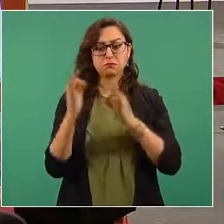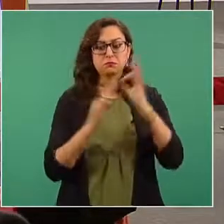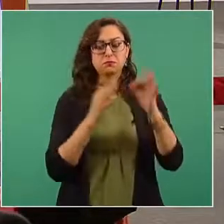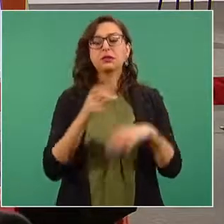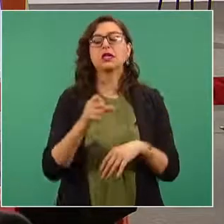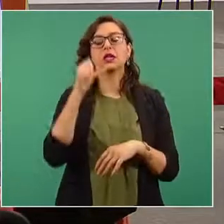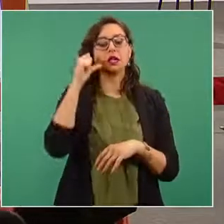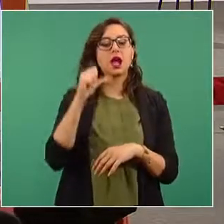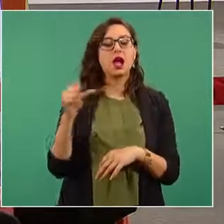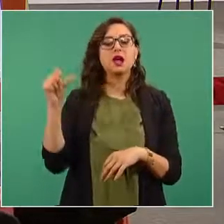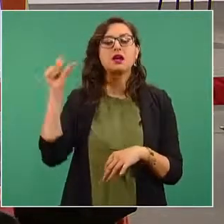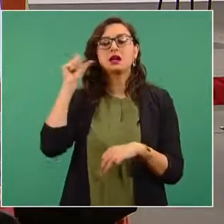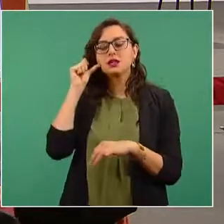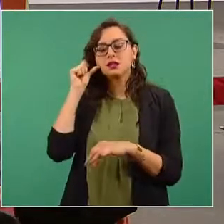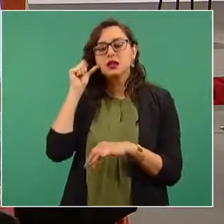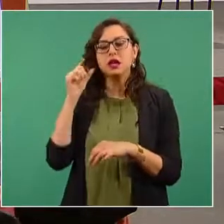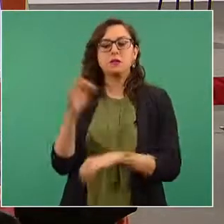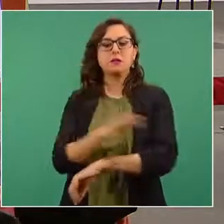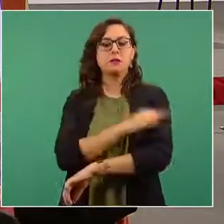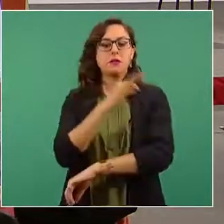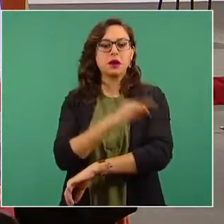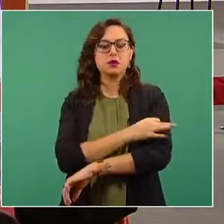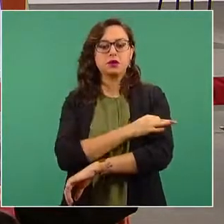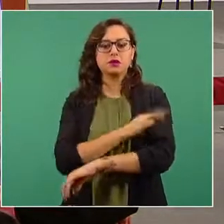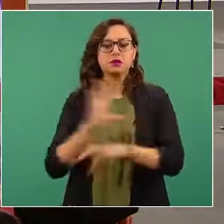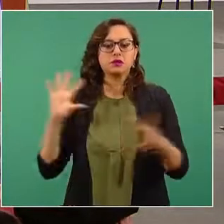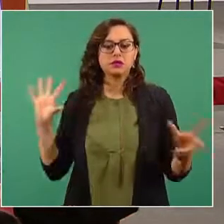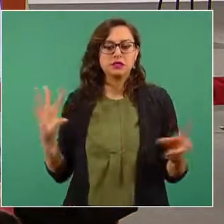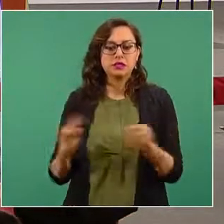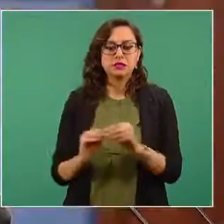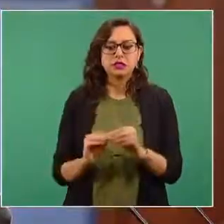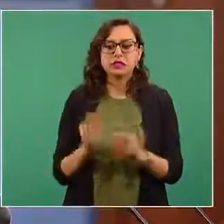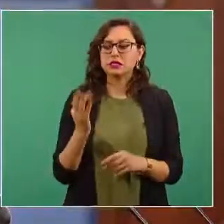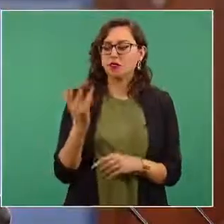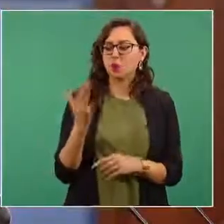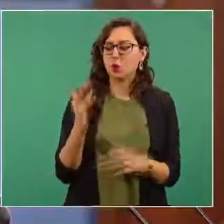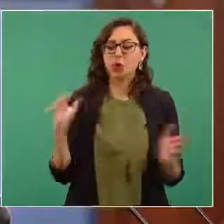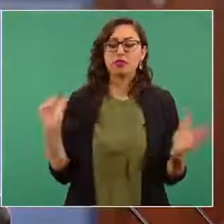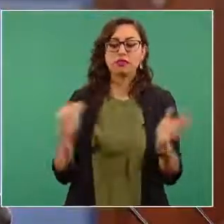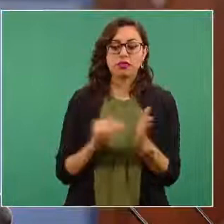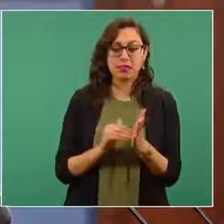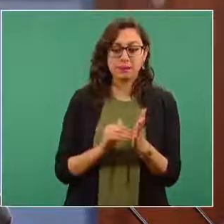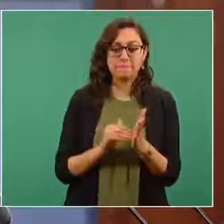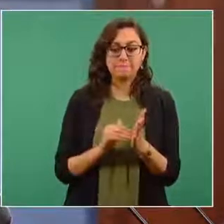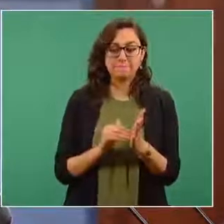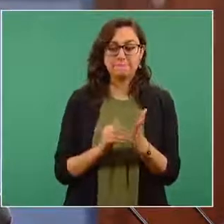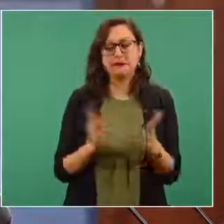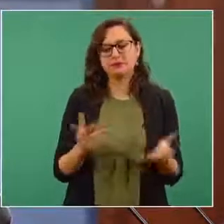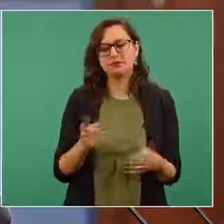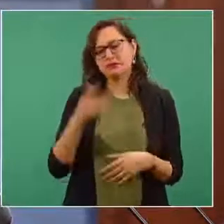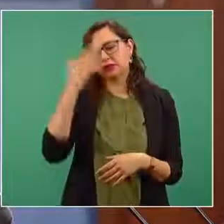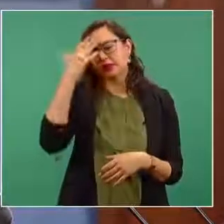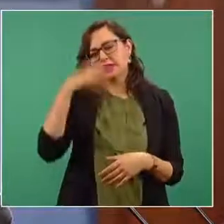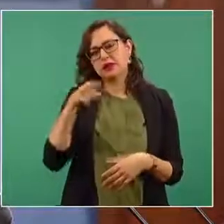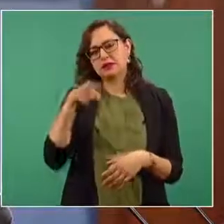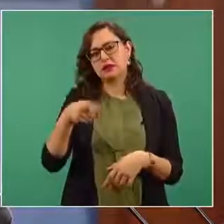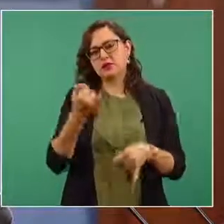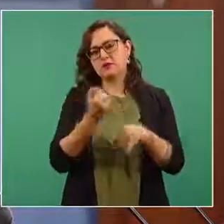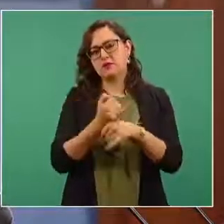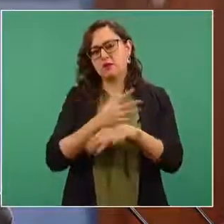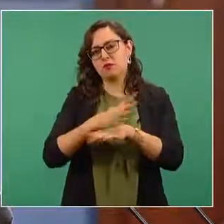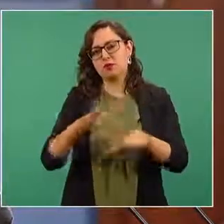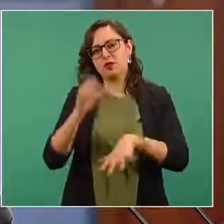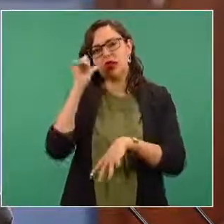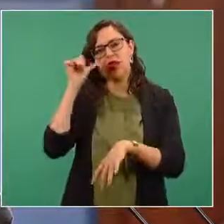se aplicaron alrededor de 50,000. Saben ustedes que se actualiza esto, puesto que es el corte a las 4 de la tarde de ayer, y